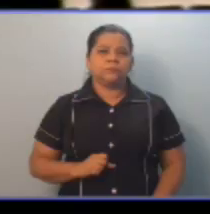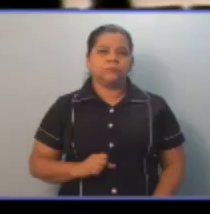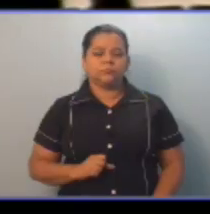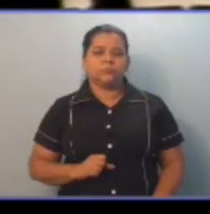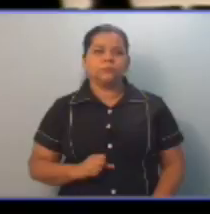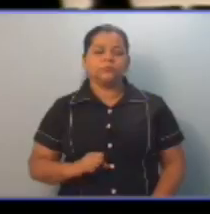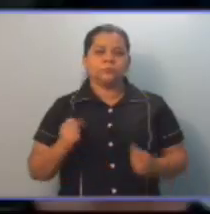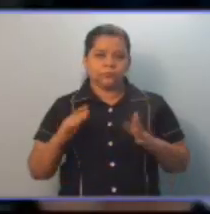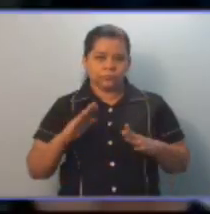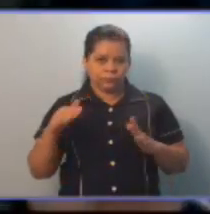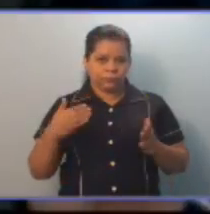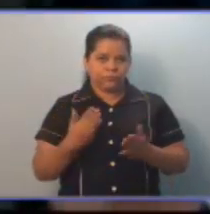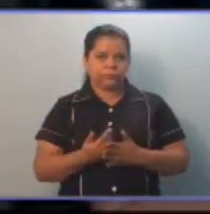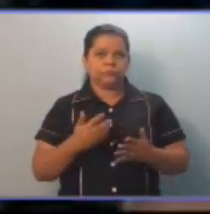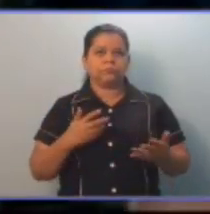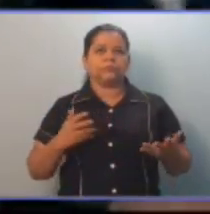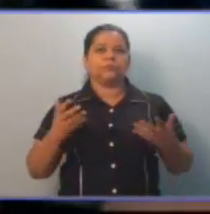Diputado Rodolfo Parker.